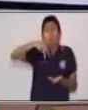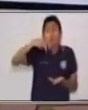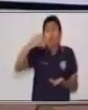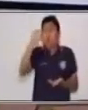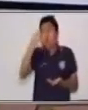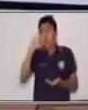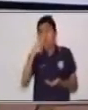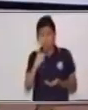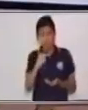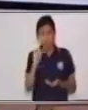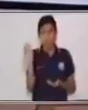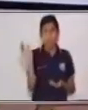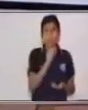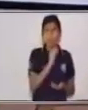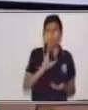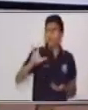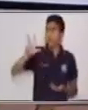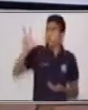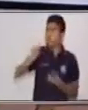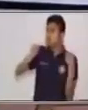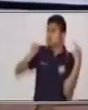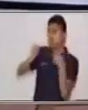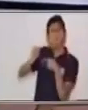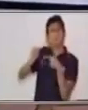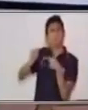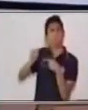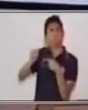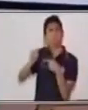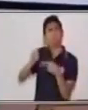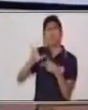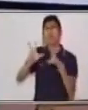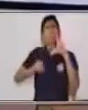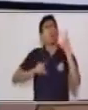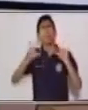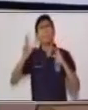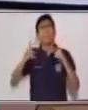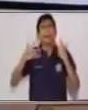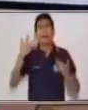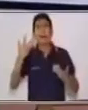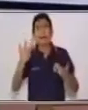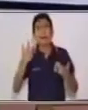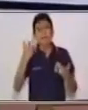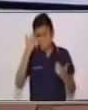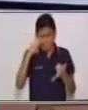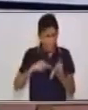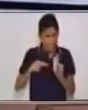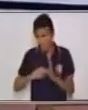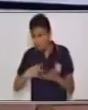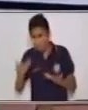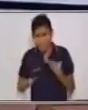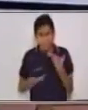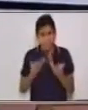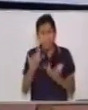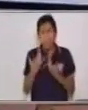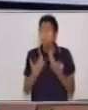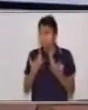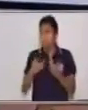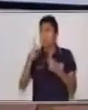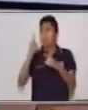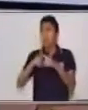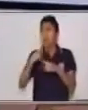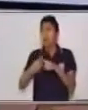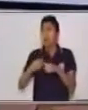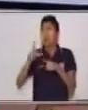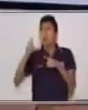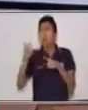sujeto. No. Puchica, van a decir ustedes, no, y yo no encuentro la interrogante para no. ¿Cuándo?